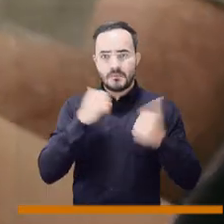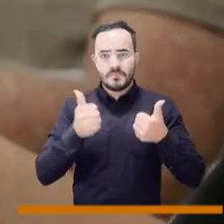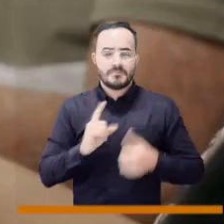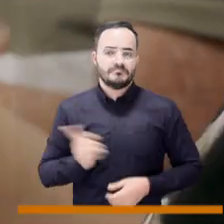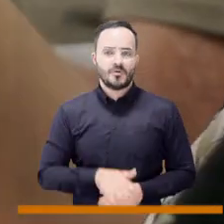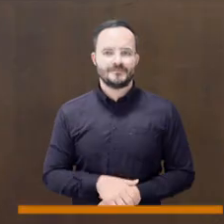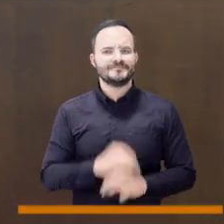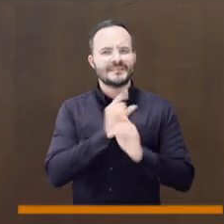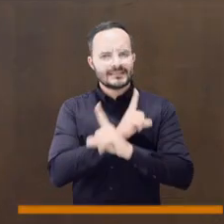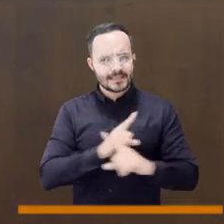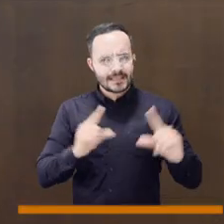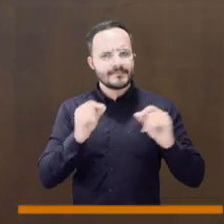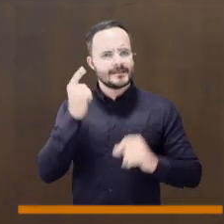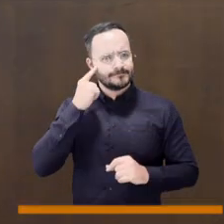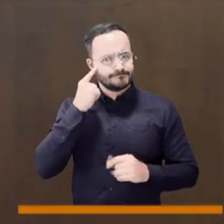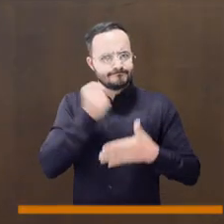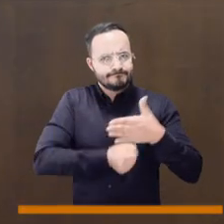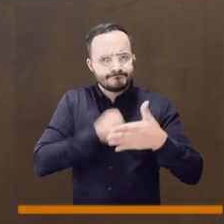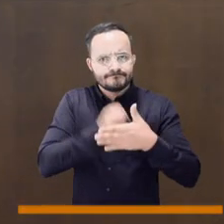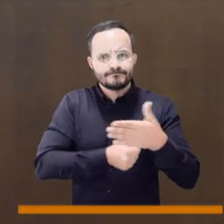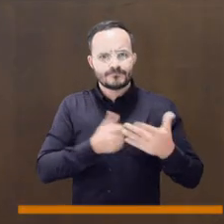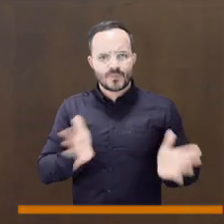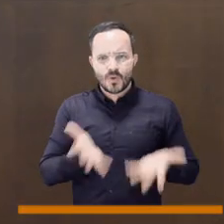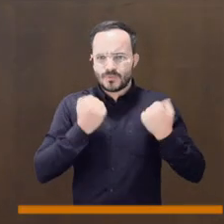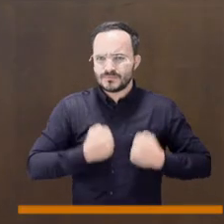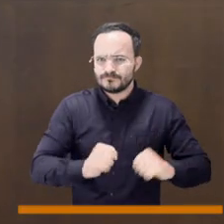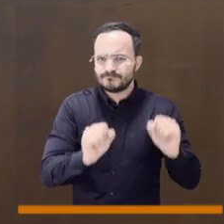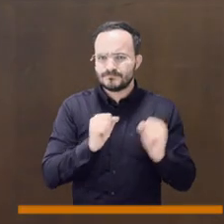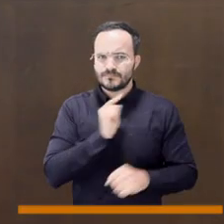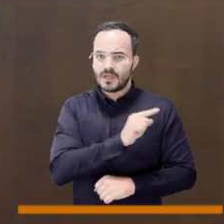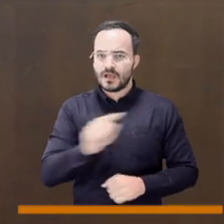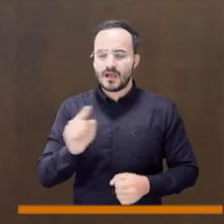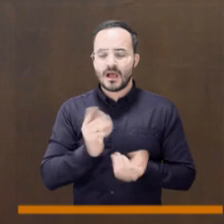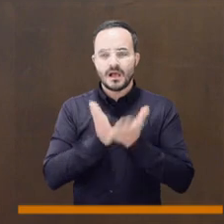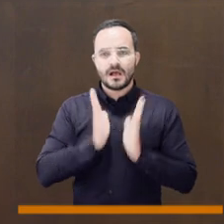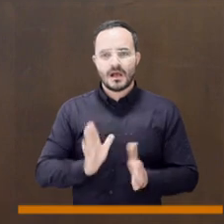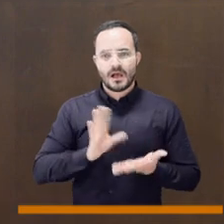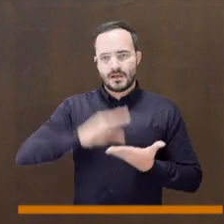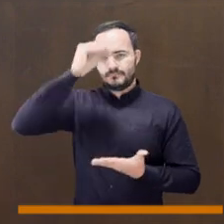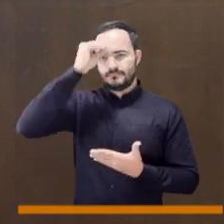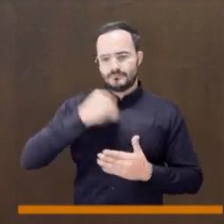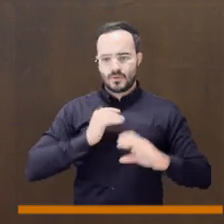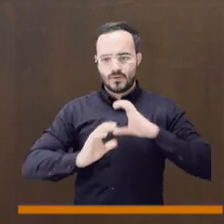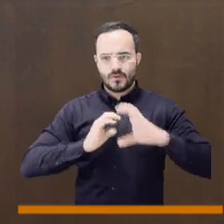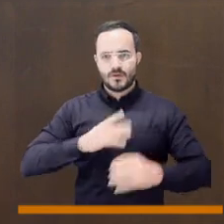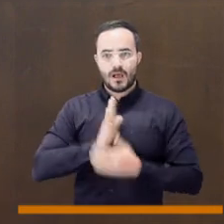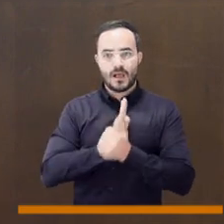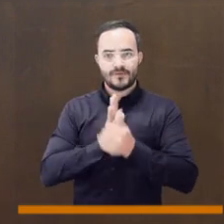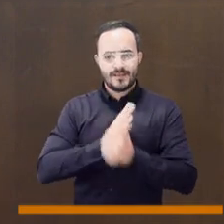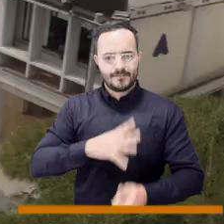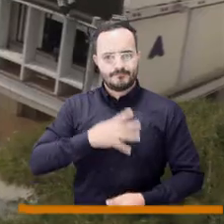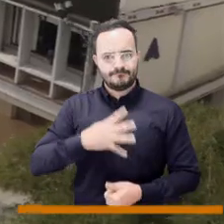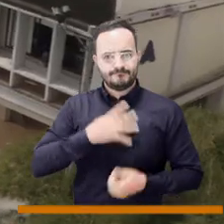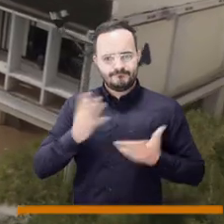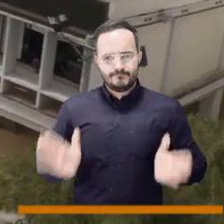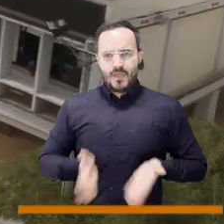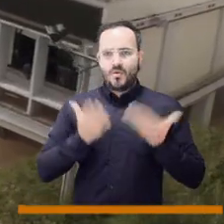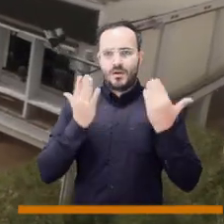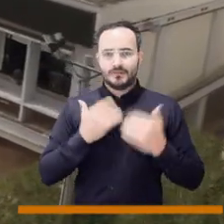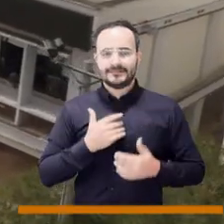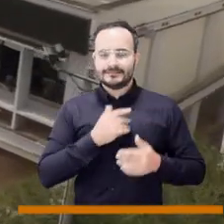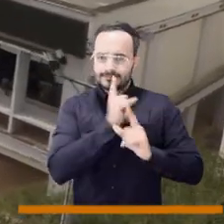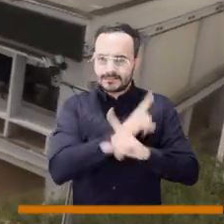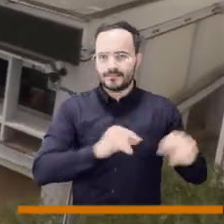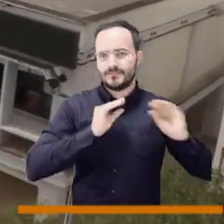lenguas. ITM lo que hace son esfuerzos para que sus estudiantes puedan mejorar sus habilidades comunicativas